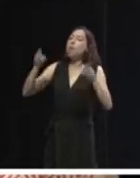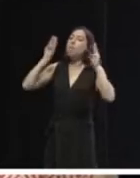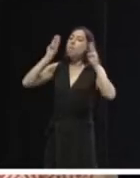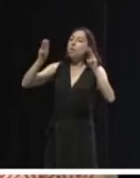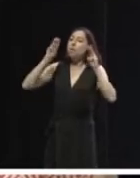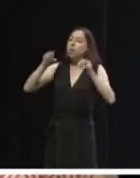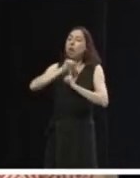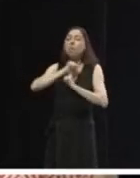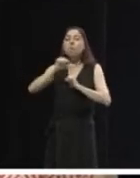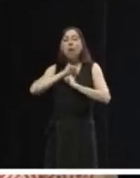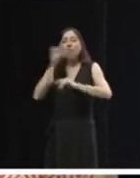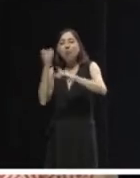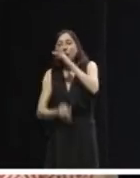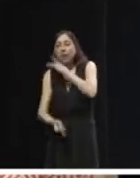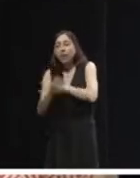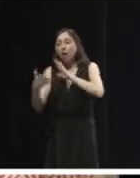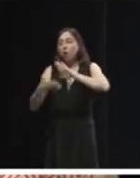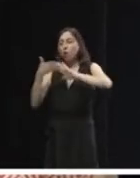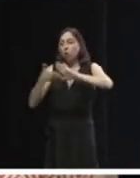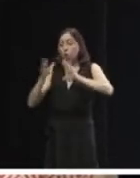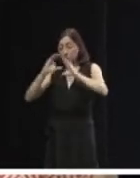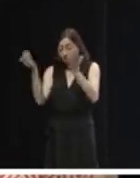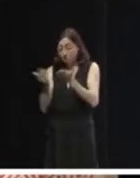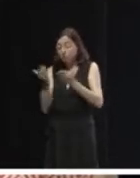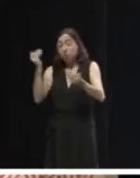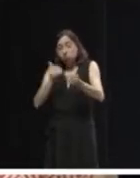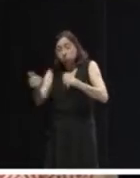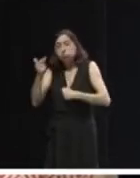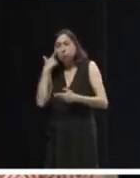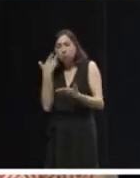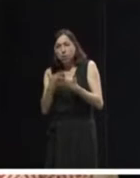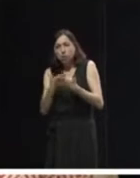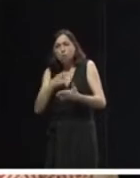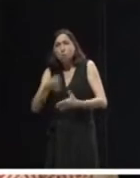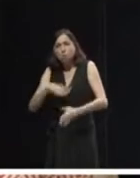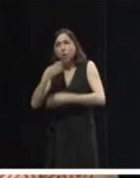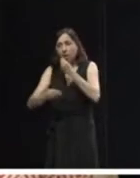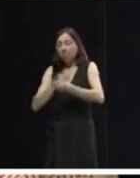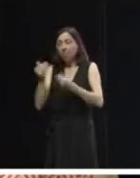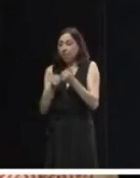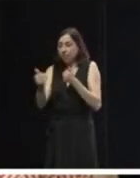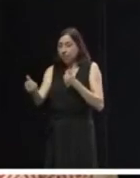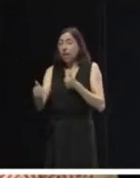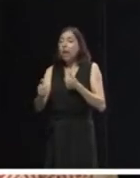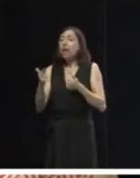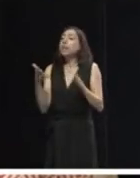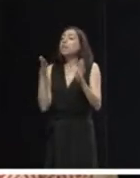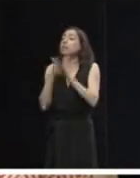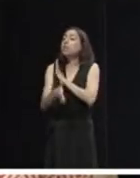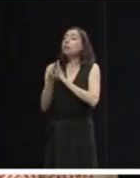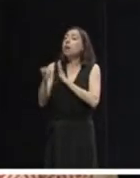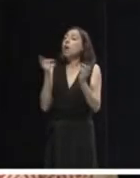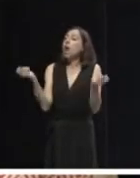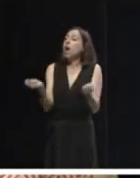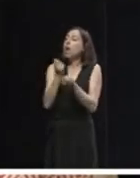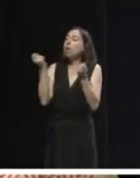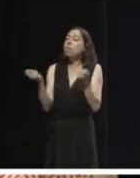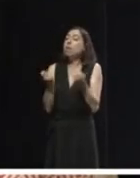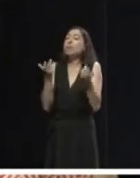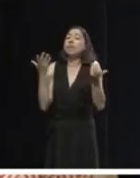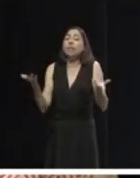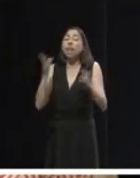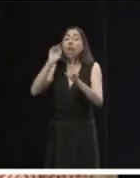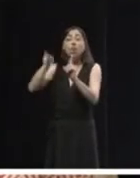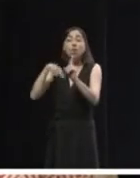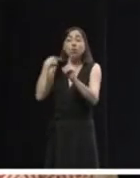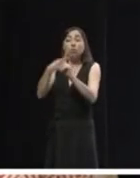demostrado que se puede hacer y que está por venir. En definitiva, una campaña que no es otra cosa que sumar,